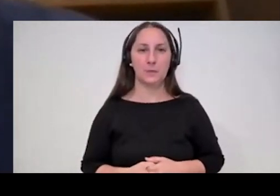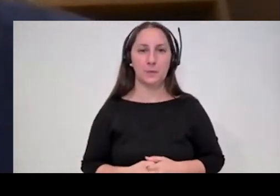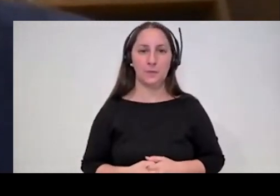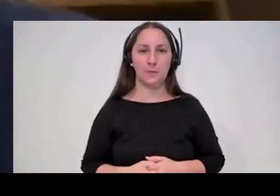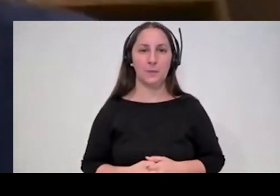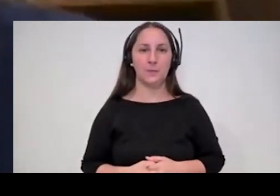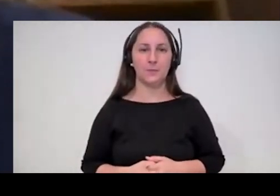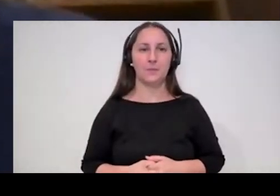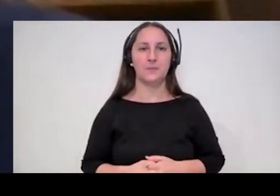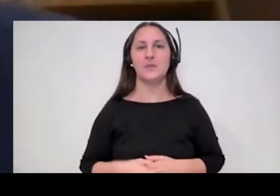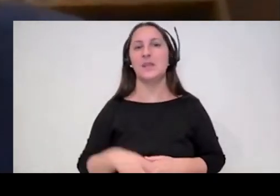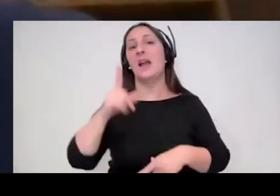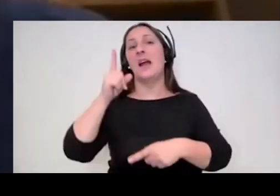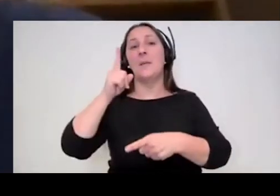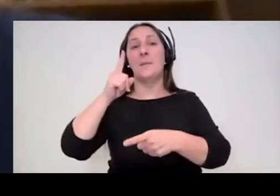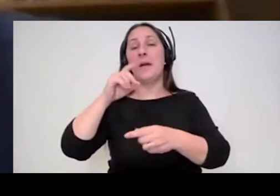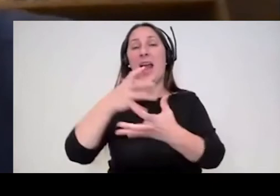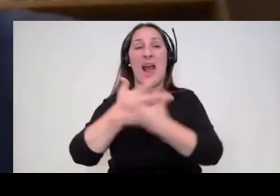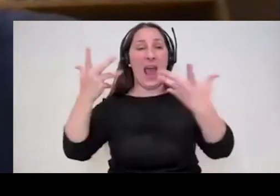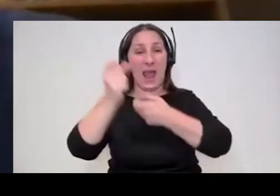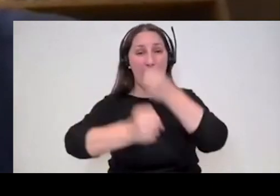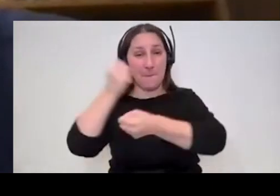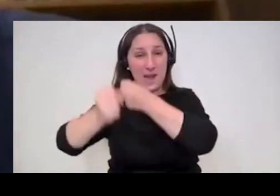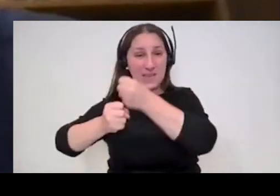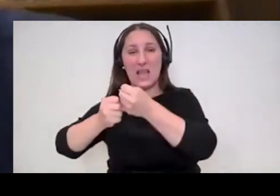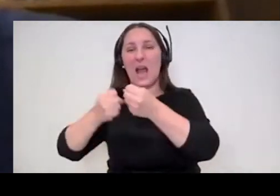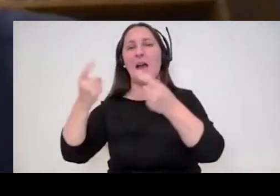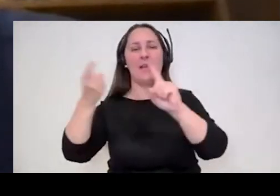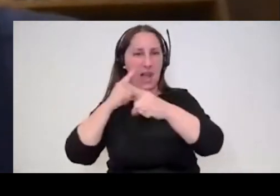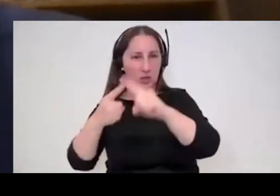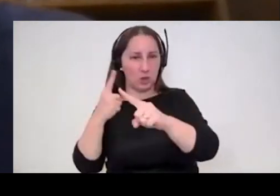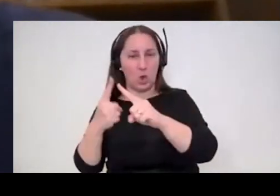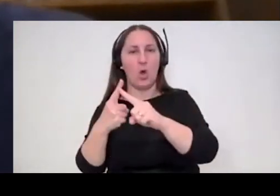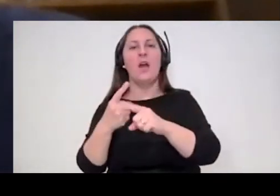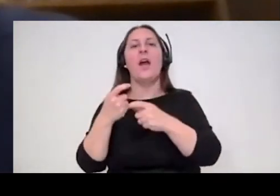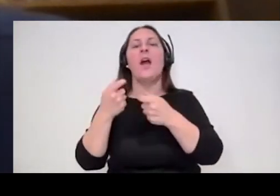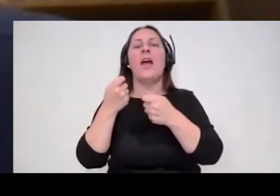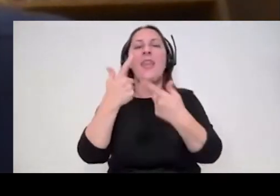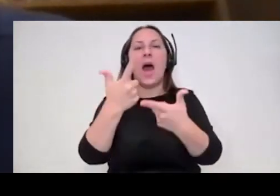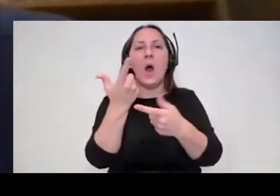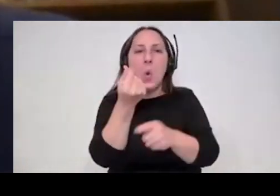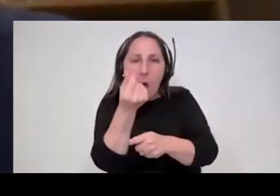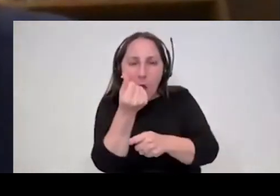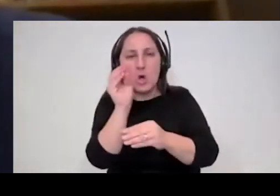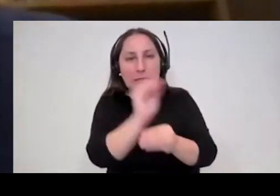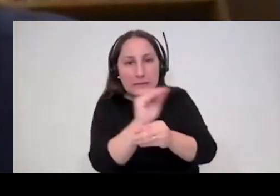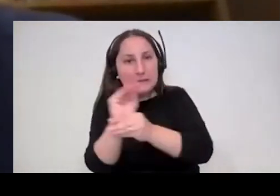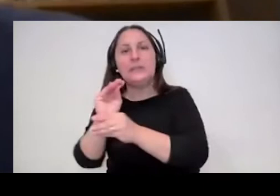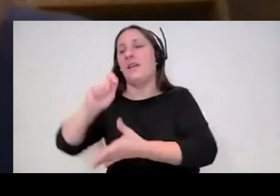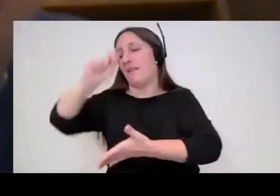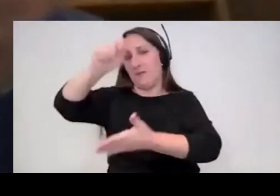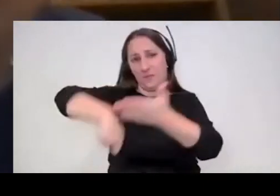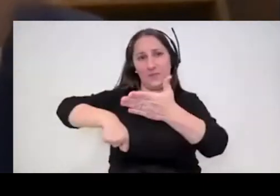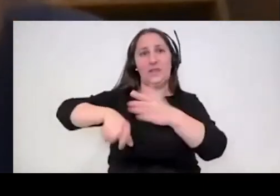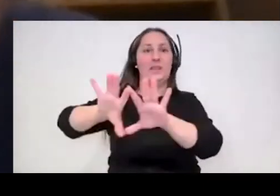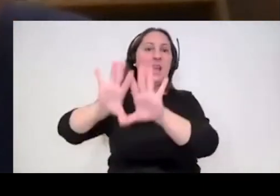relación con las grandes empresas, mucha dificultad para cubrir la cadena de valor, y cuando se firman los acuerdos marco internacional,